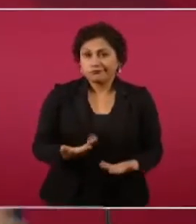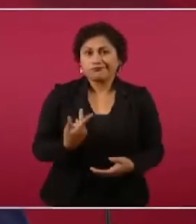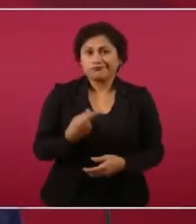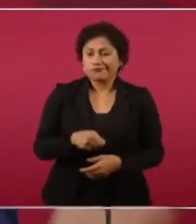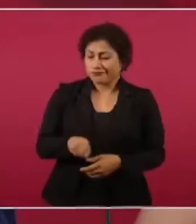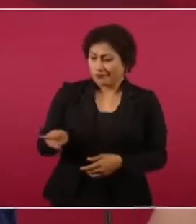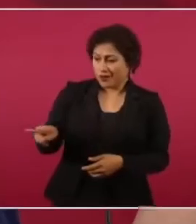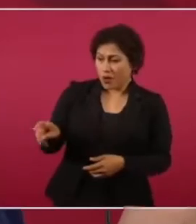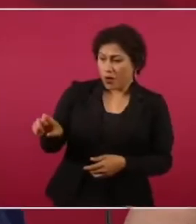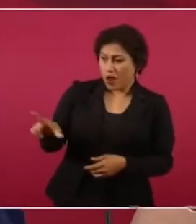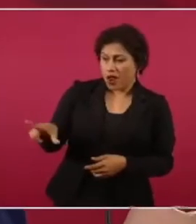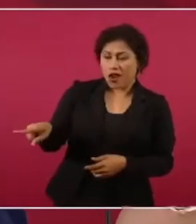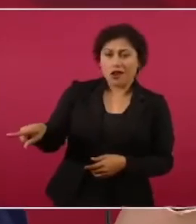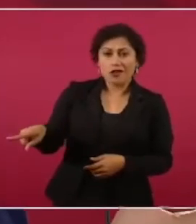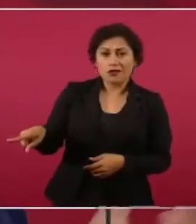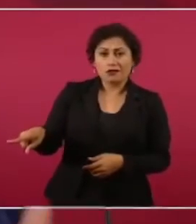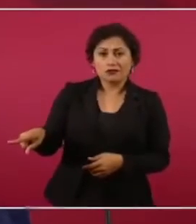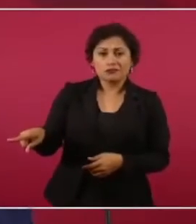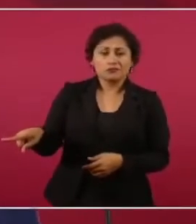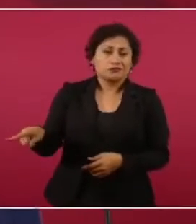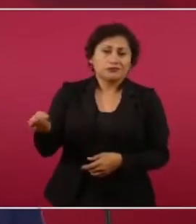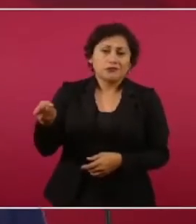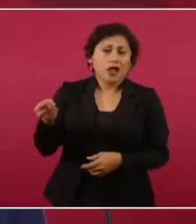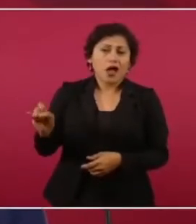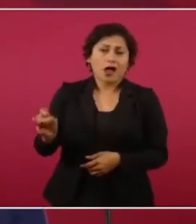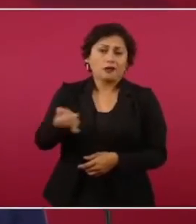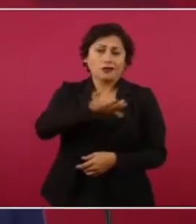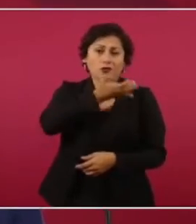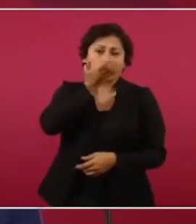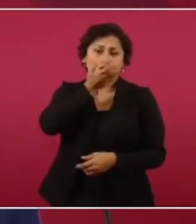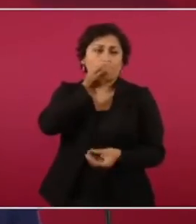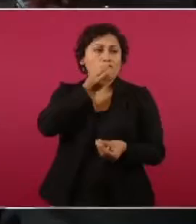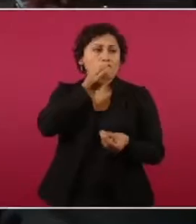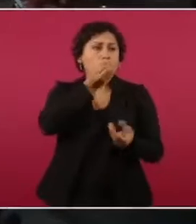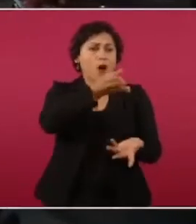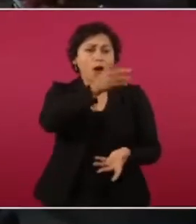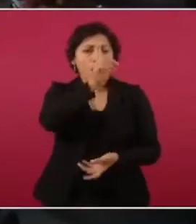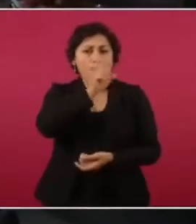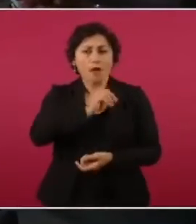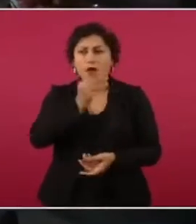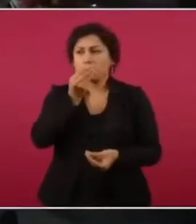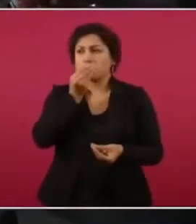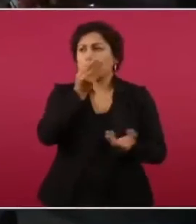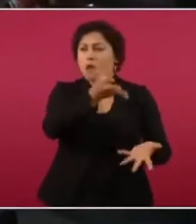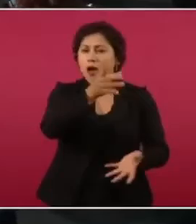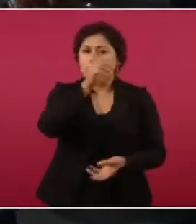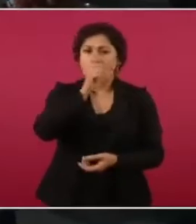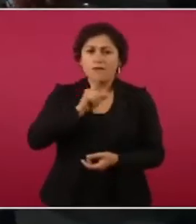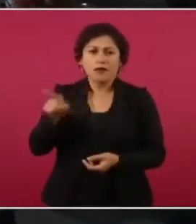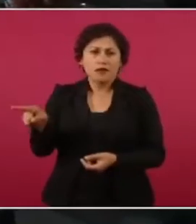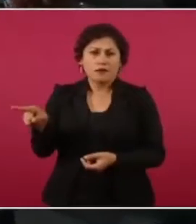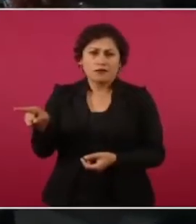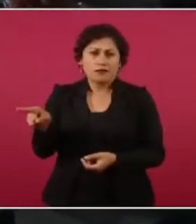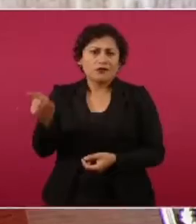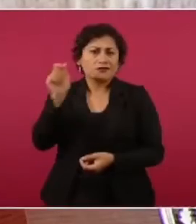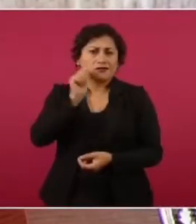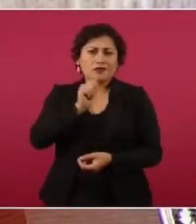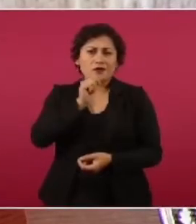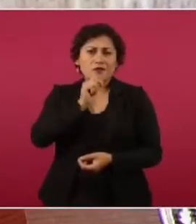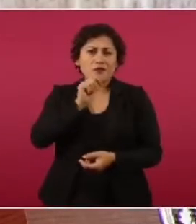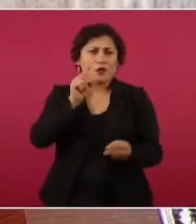está acostumbrado a mentir, miente como respira.